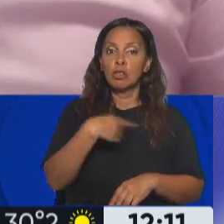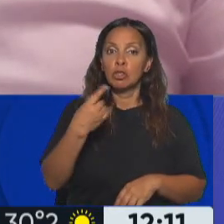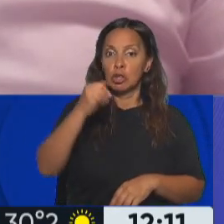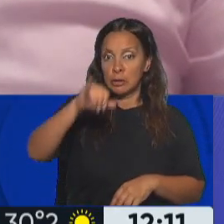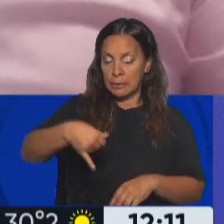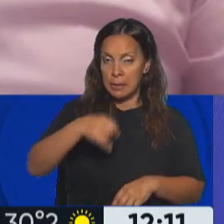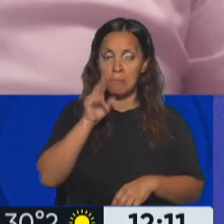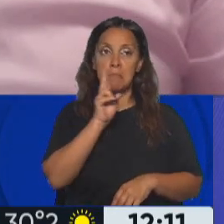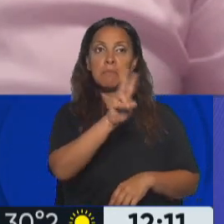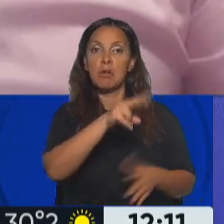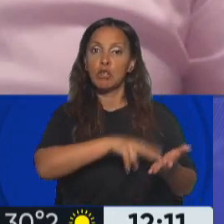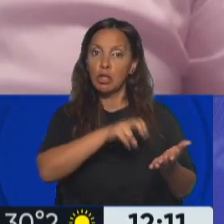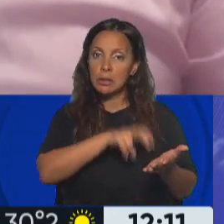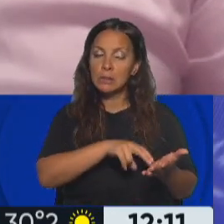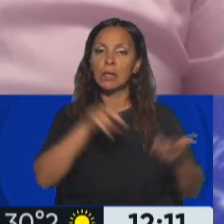la noticia